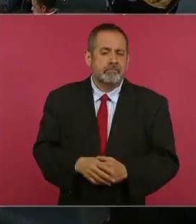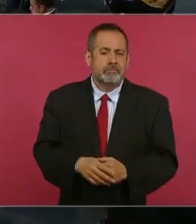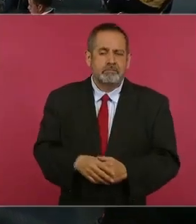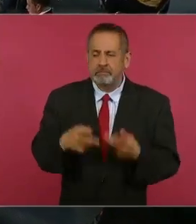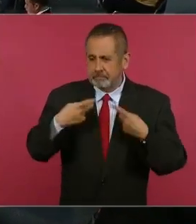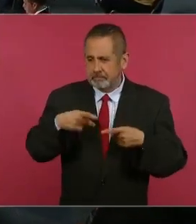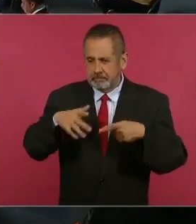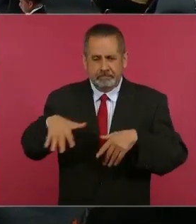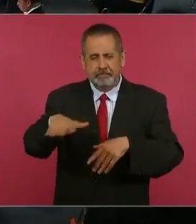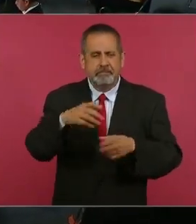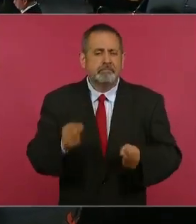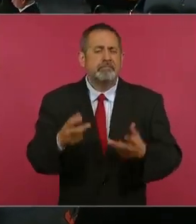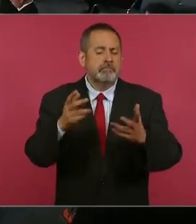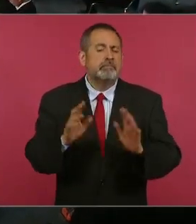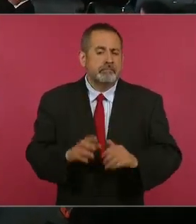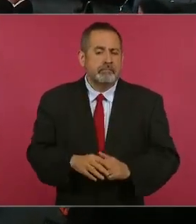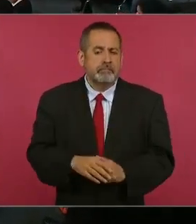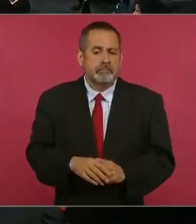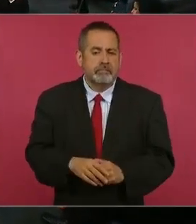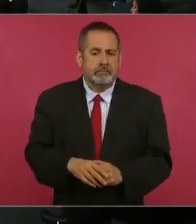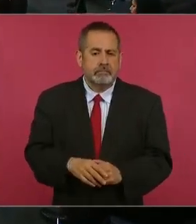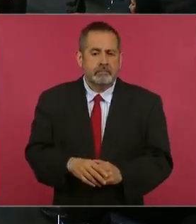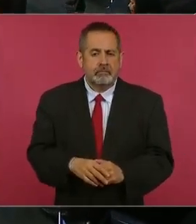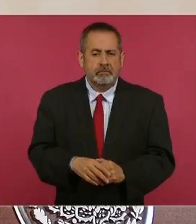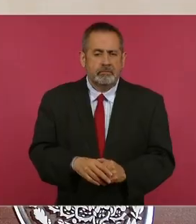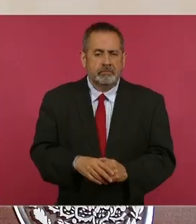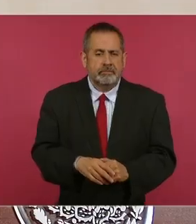para el pueblo, porque